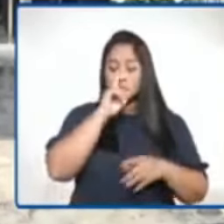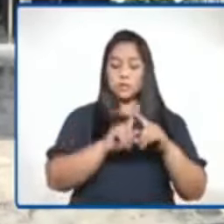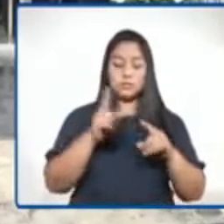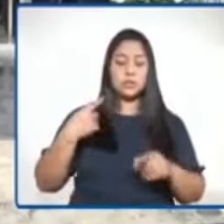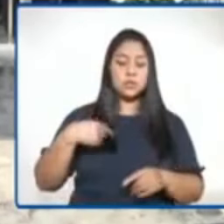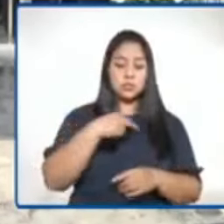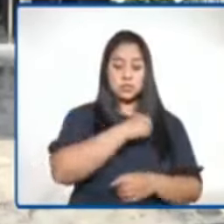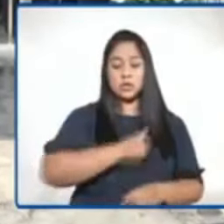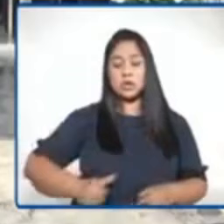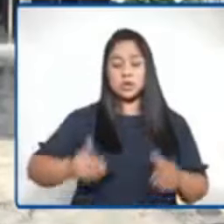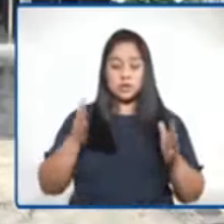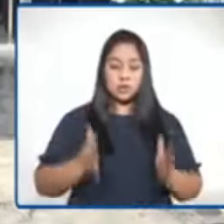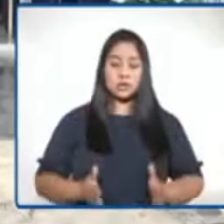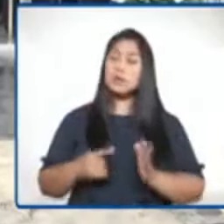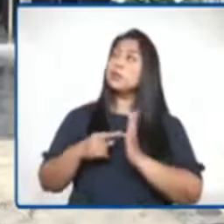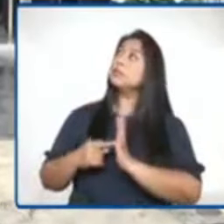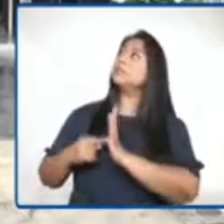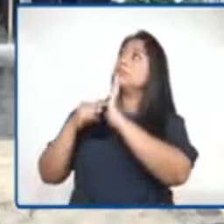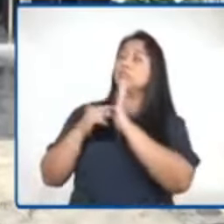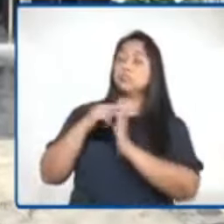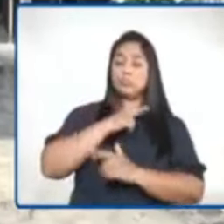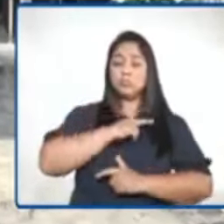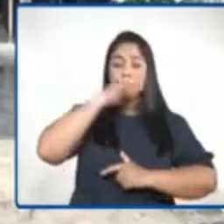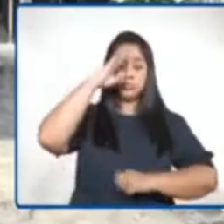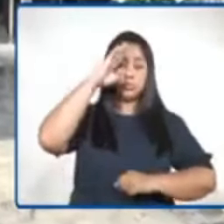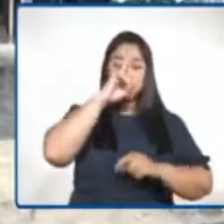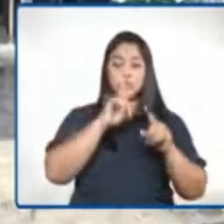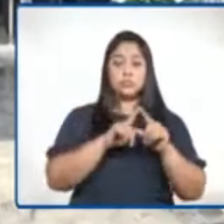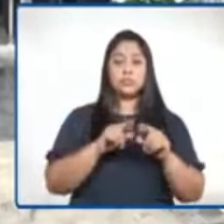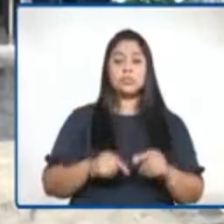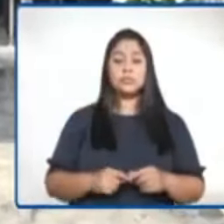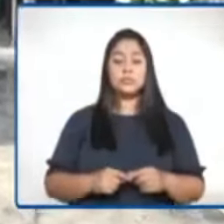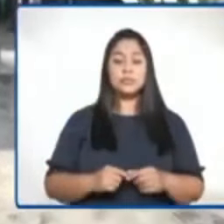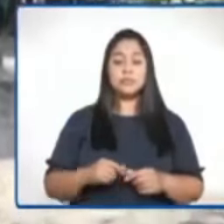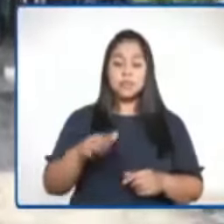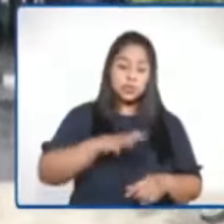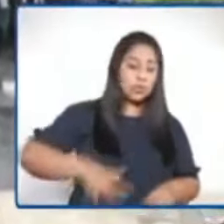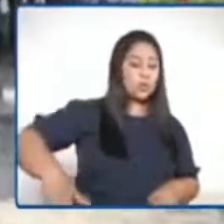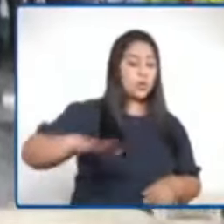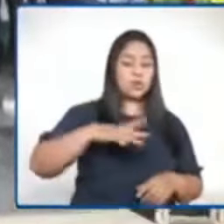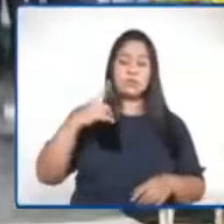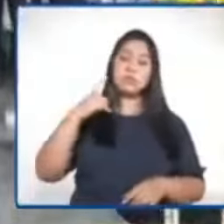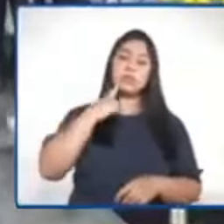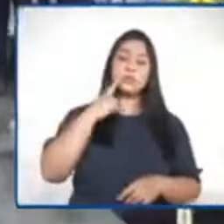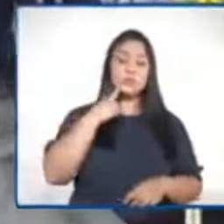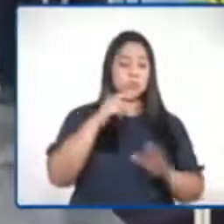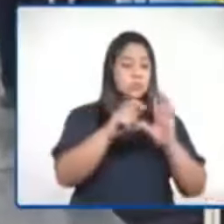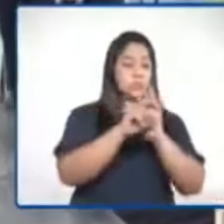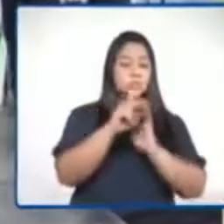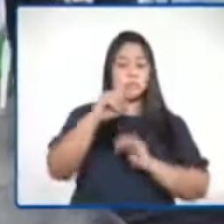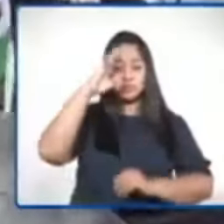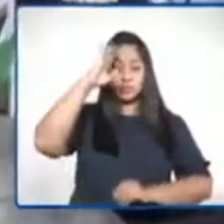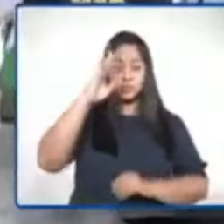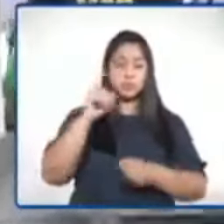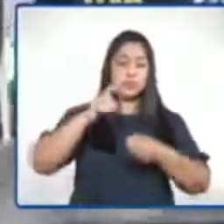nuestra alcaldesa, los militares, y todas las autoridades civiles y militares